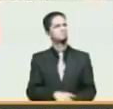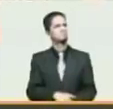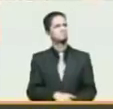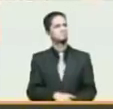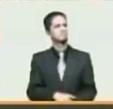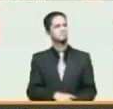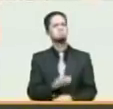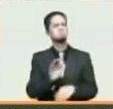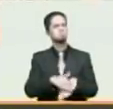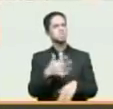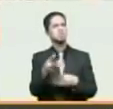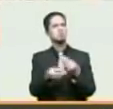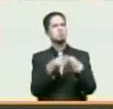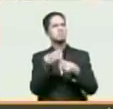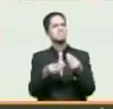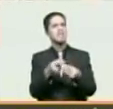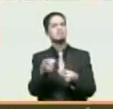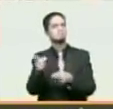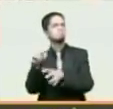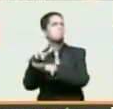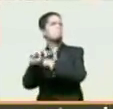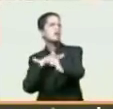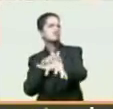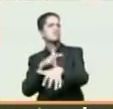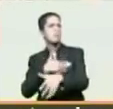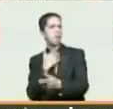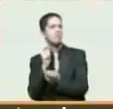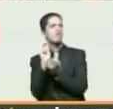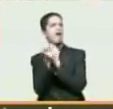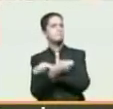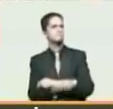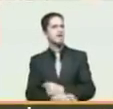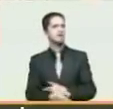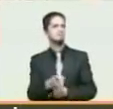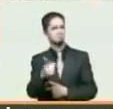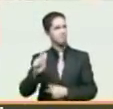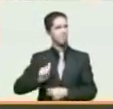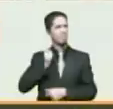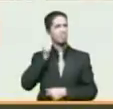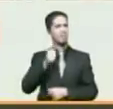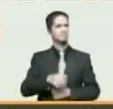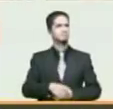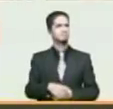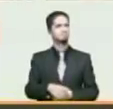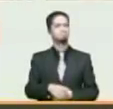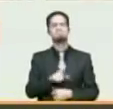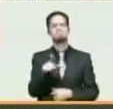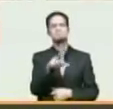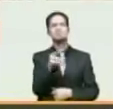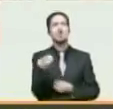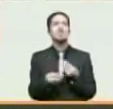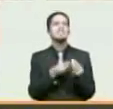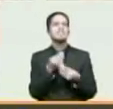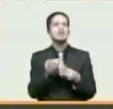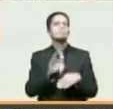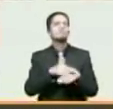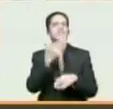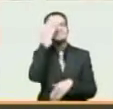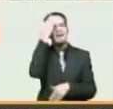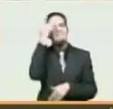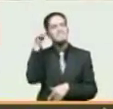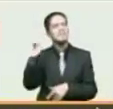¿Por qué no lo hicieron si ellos eran mayoría y podían cambiar esta constitución como ellos hubiesen querido? No lo hicieron porque sabían que no eran mayoría.